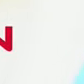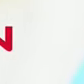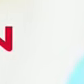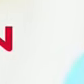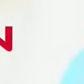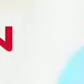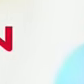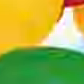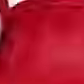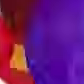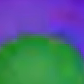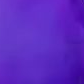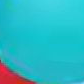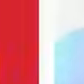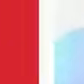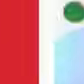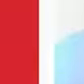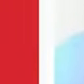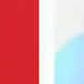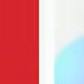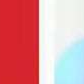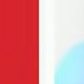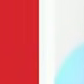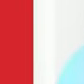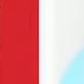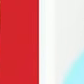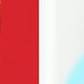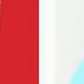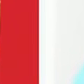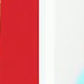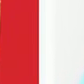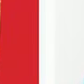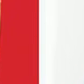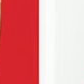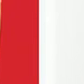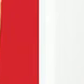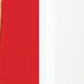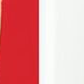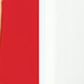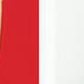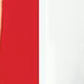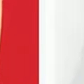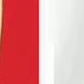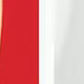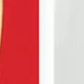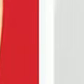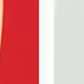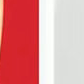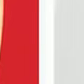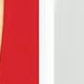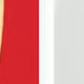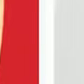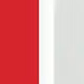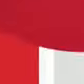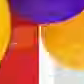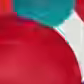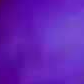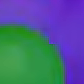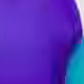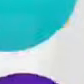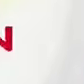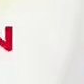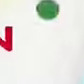Expresiones es auspiciado por Paseña. Se renovó con el mismo sabor de siempre, pero con un nuevo capuchón de seguridad que garantiza la